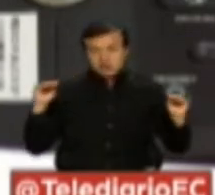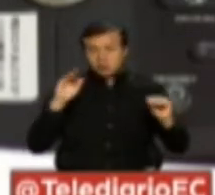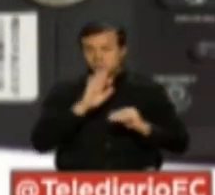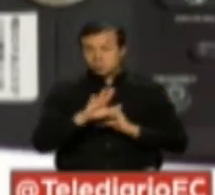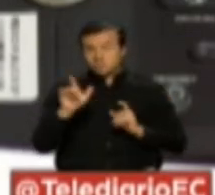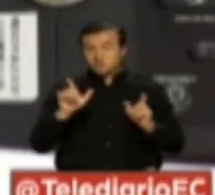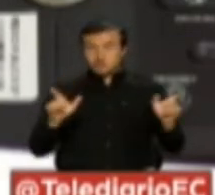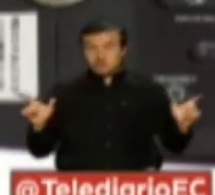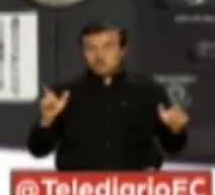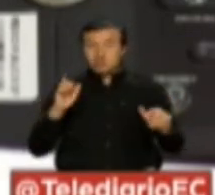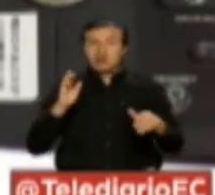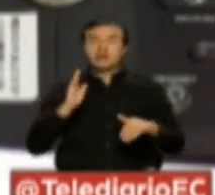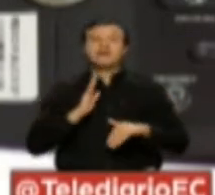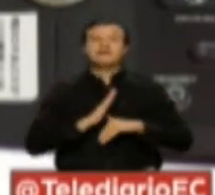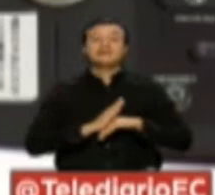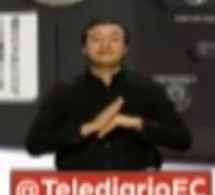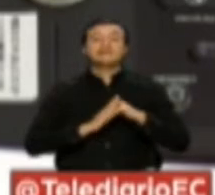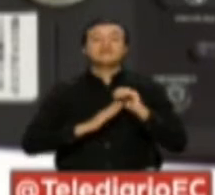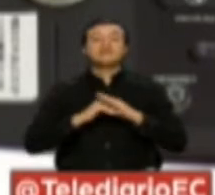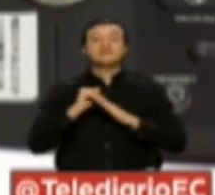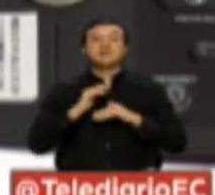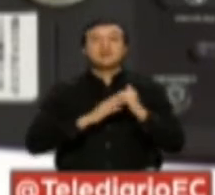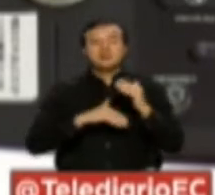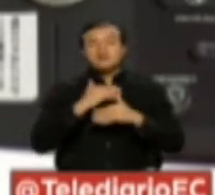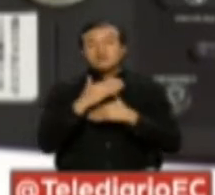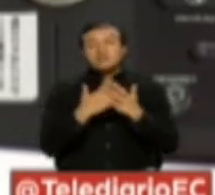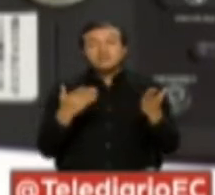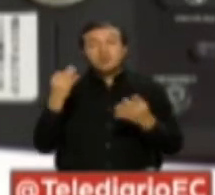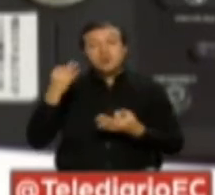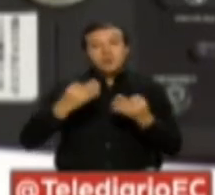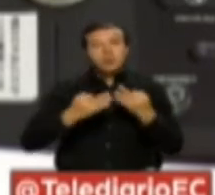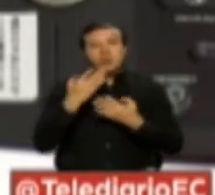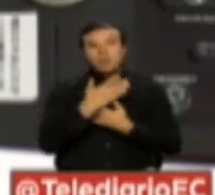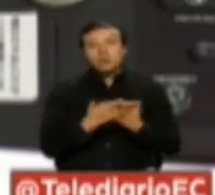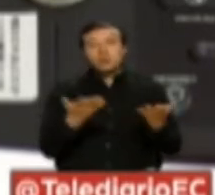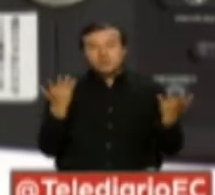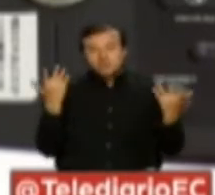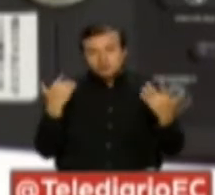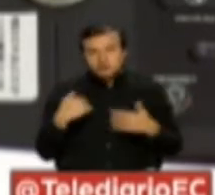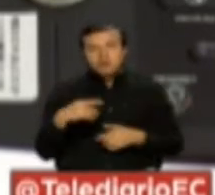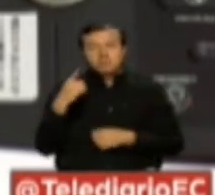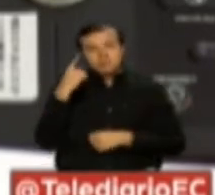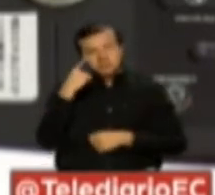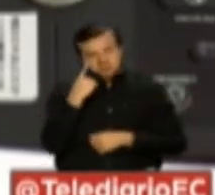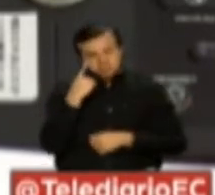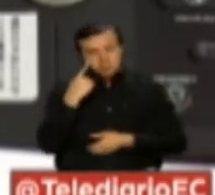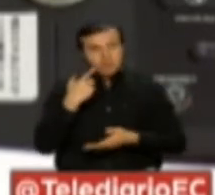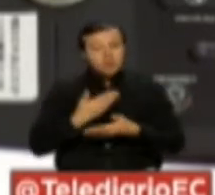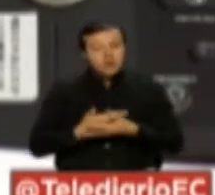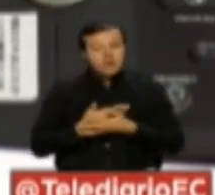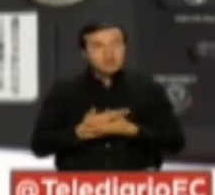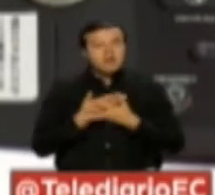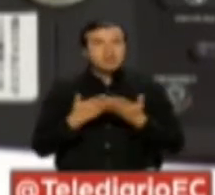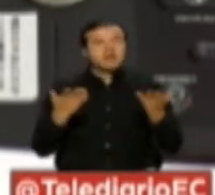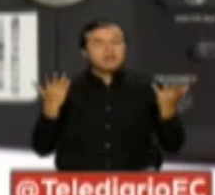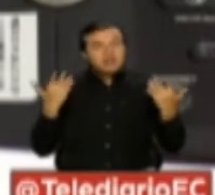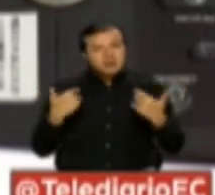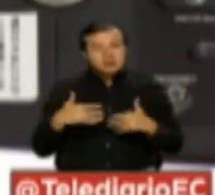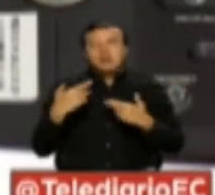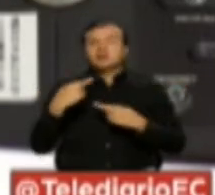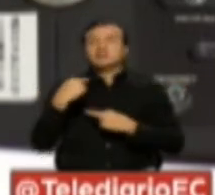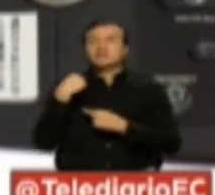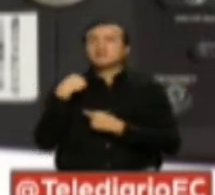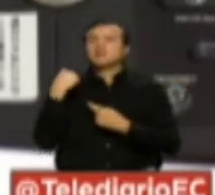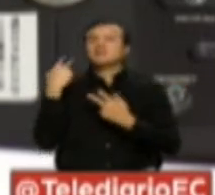y obviamente luego entraremos a la etapa de juicio en caso de que existan los medios probatorios suficientes para atribuir